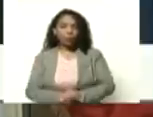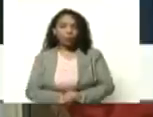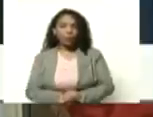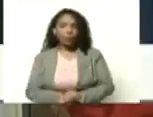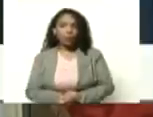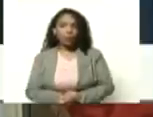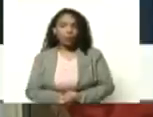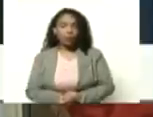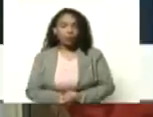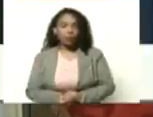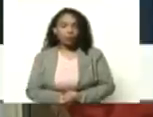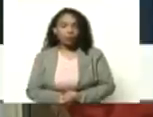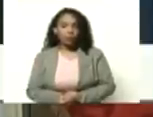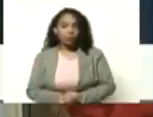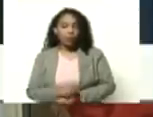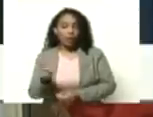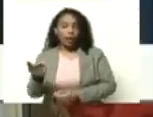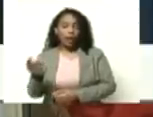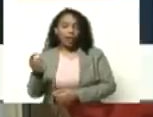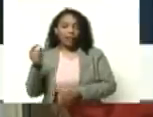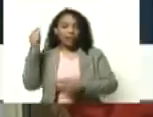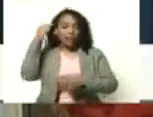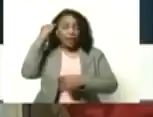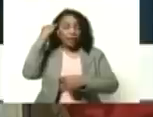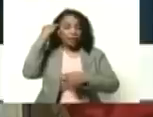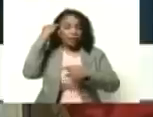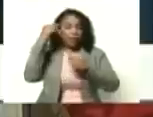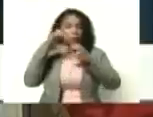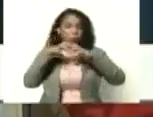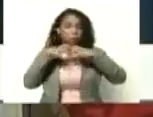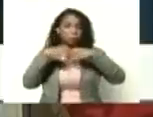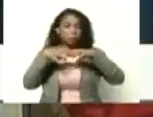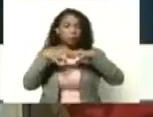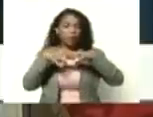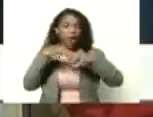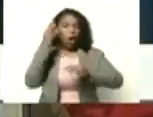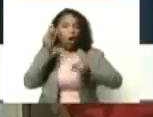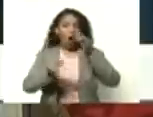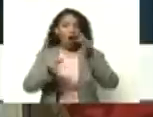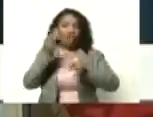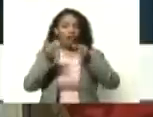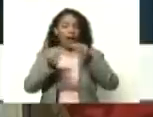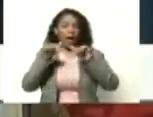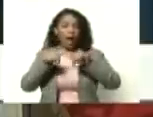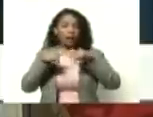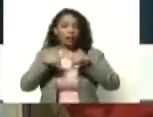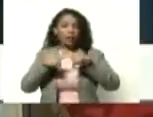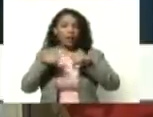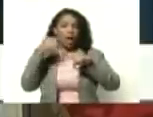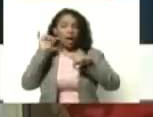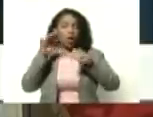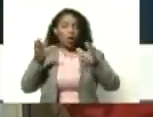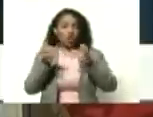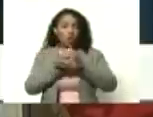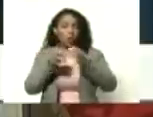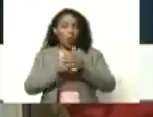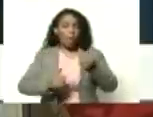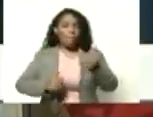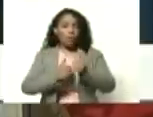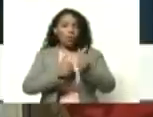y de masa encefálica de hecho los fiscales aquí presentes los cuerpos auxiliares